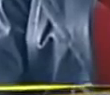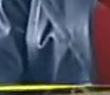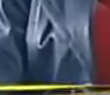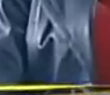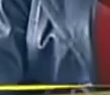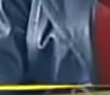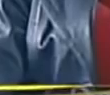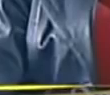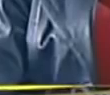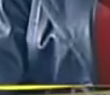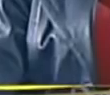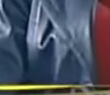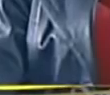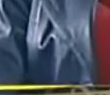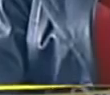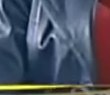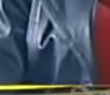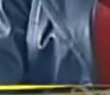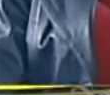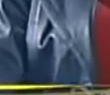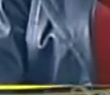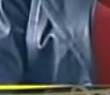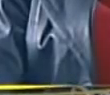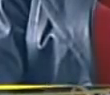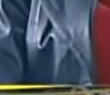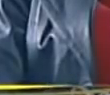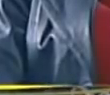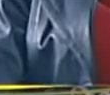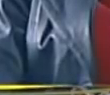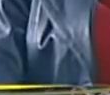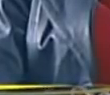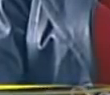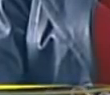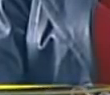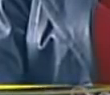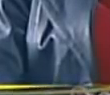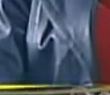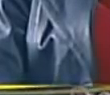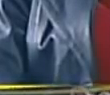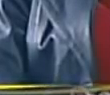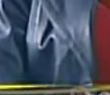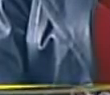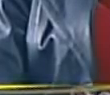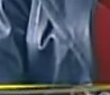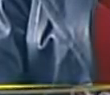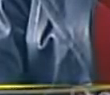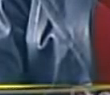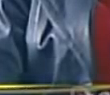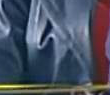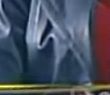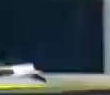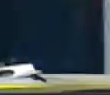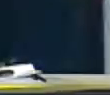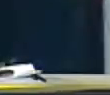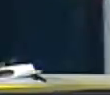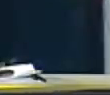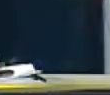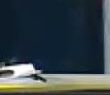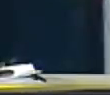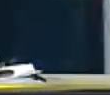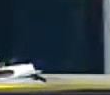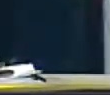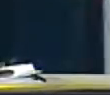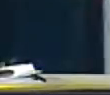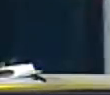corazones del resto de la población para demostrarles a ellos cómo realmente es un gobierno bolivariano. Por amor al